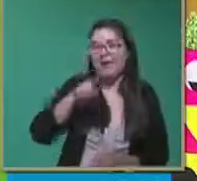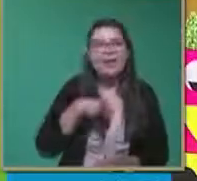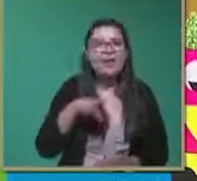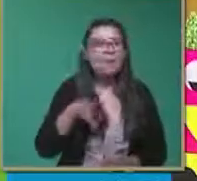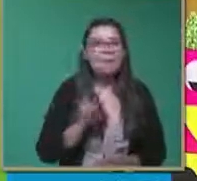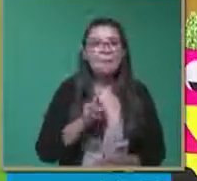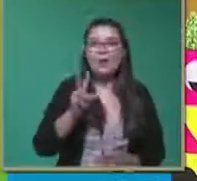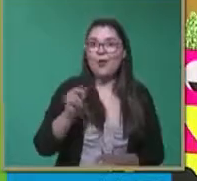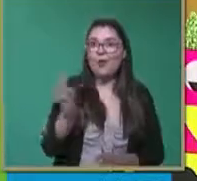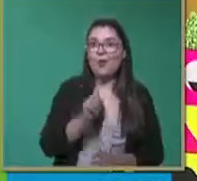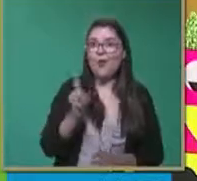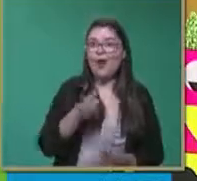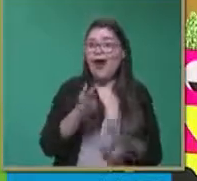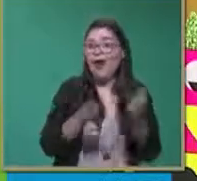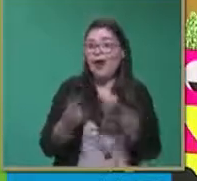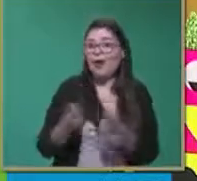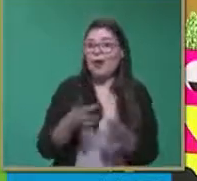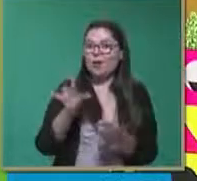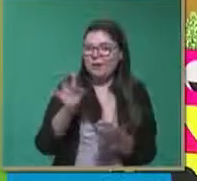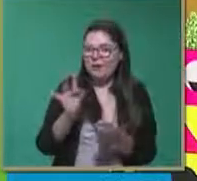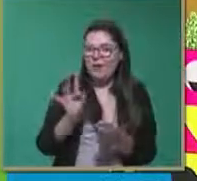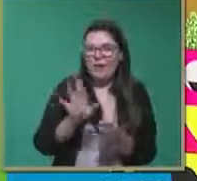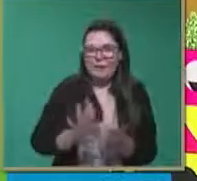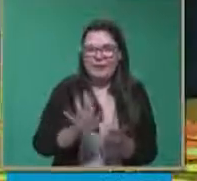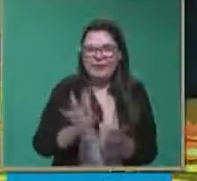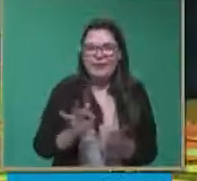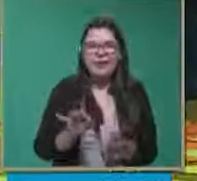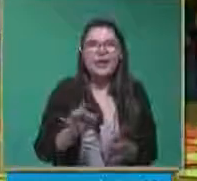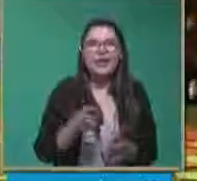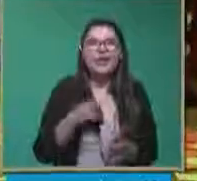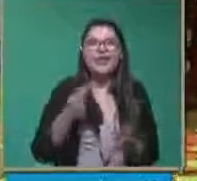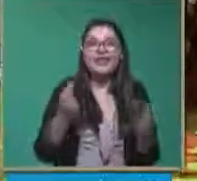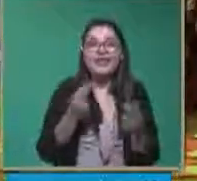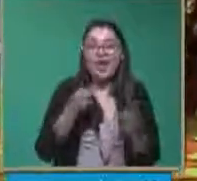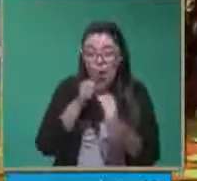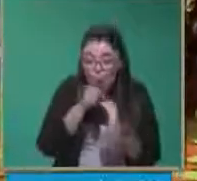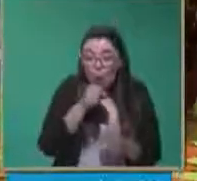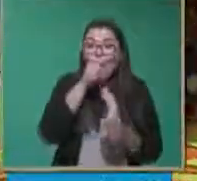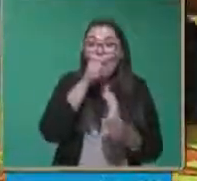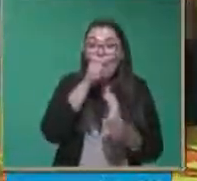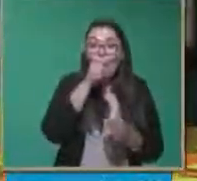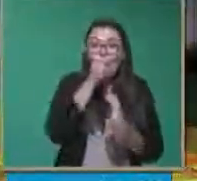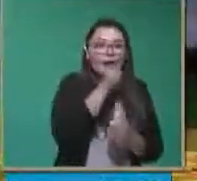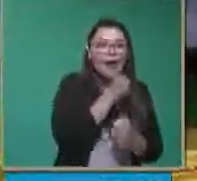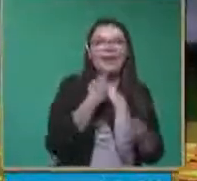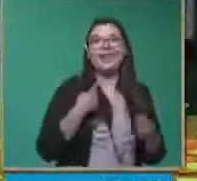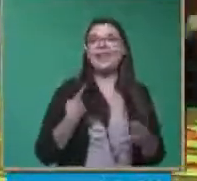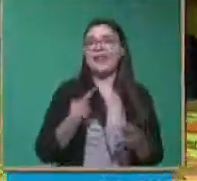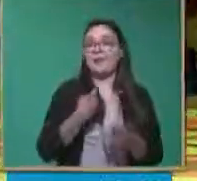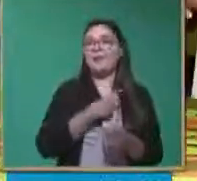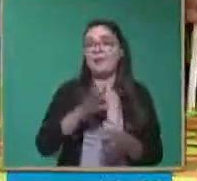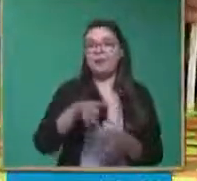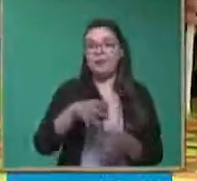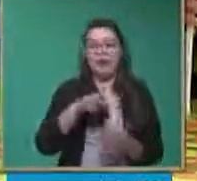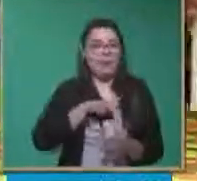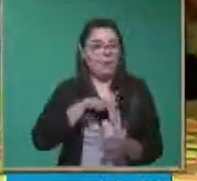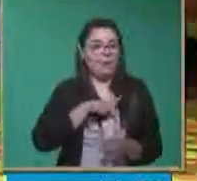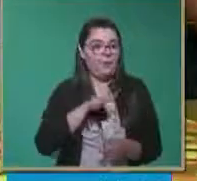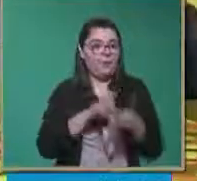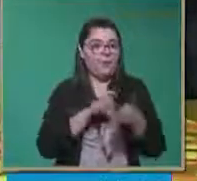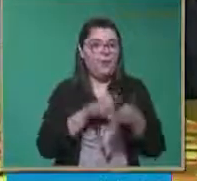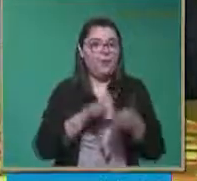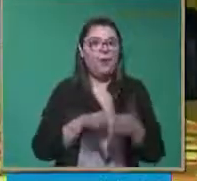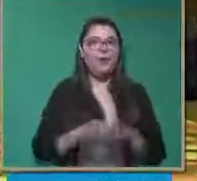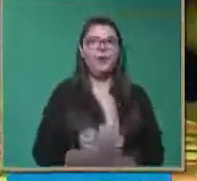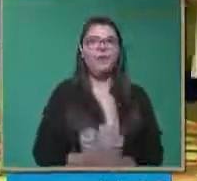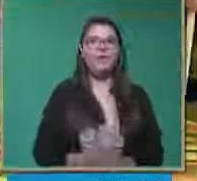unos papelitos que están pegados y como las maestras tienen seleccionado el color, a ver,